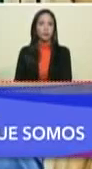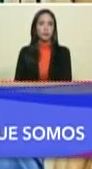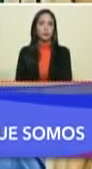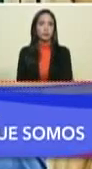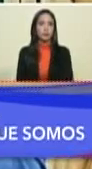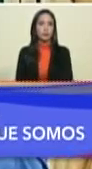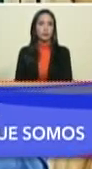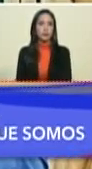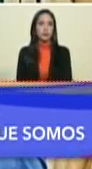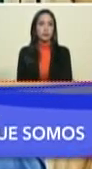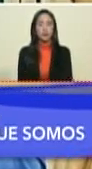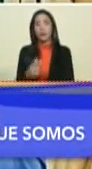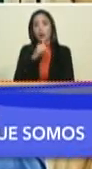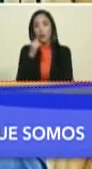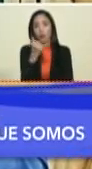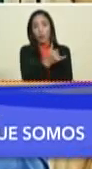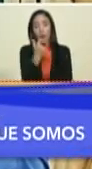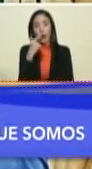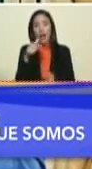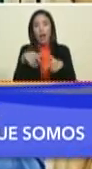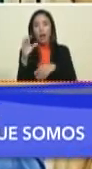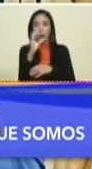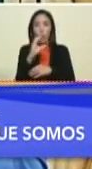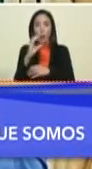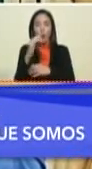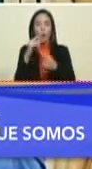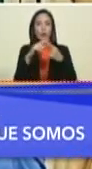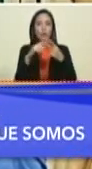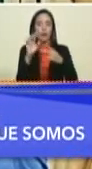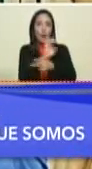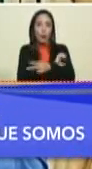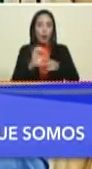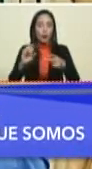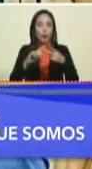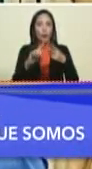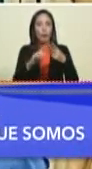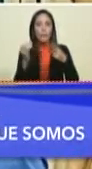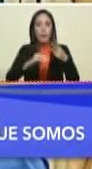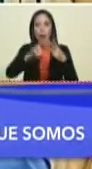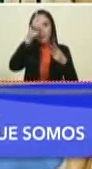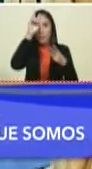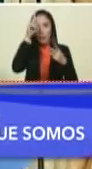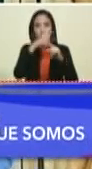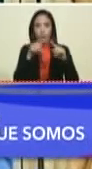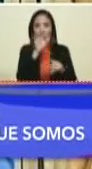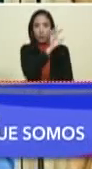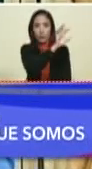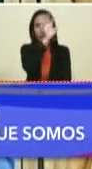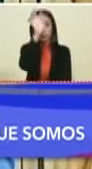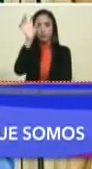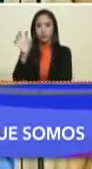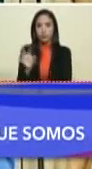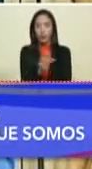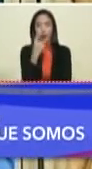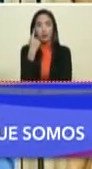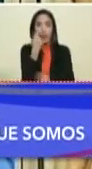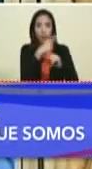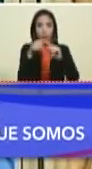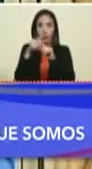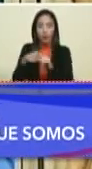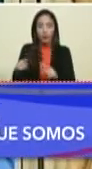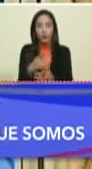tengo que denunciar en Colombia, en Ecuador, en Perú y en otros países, se